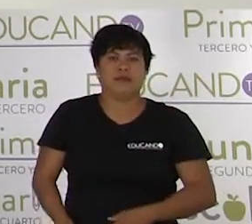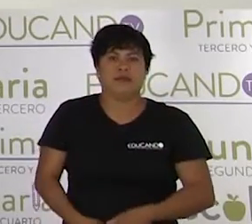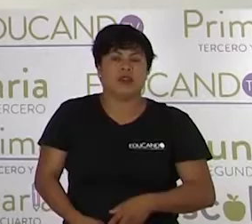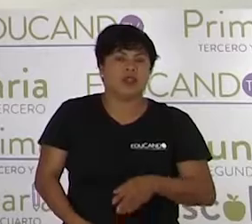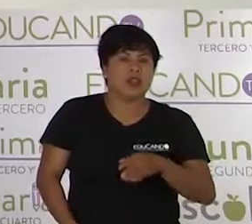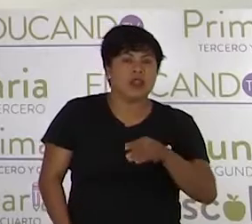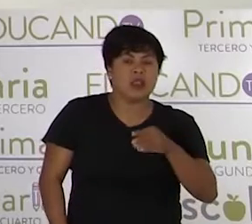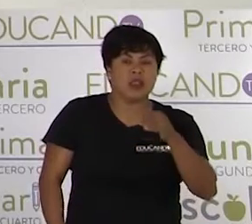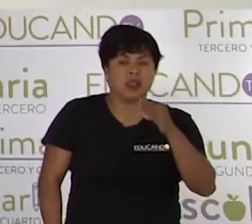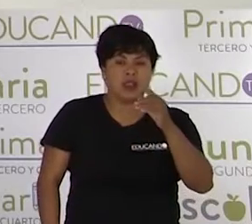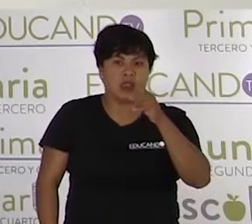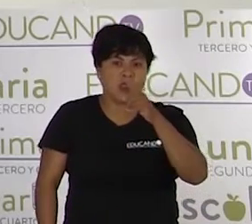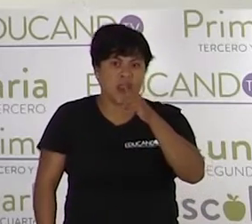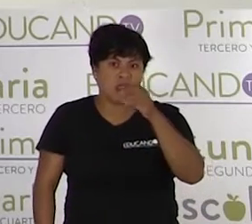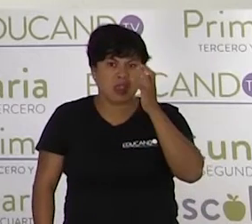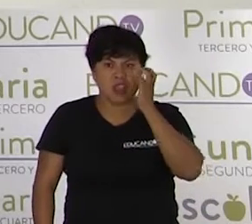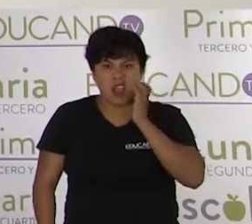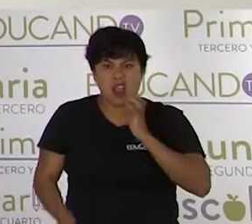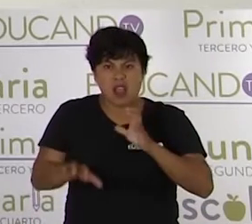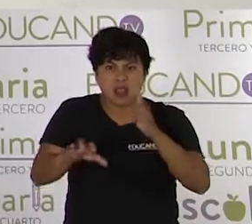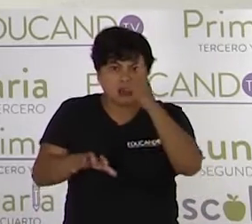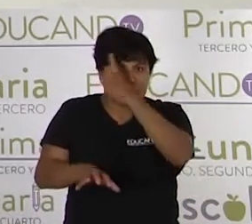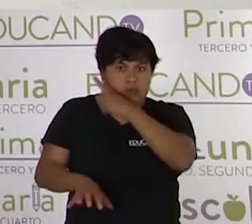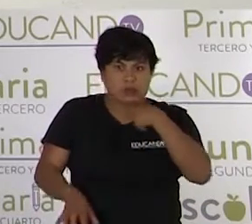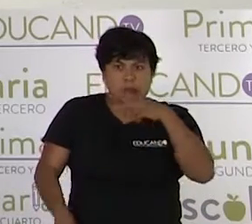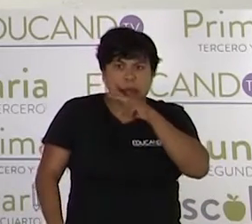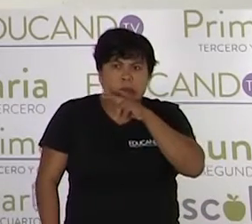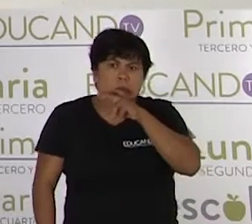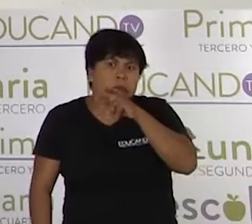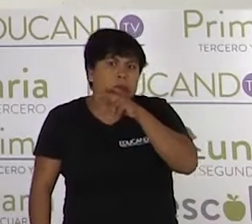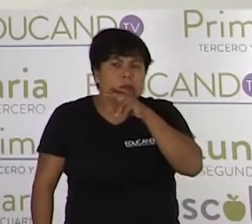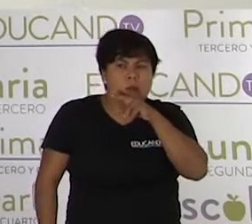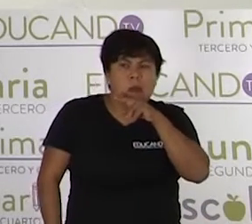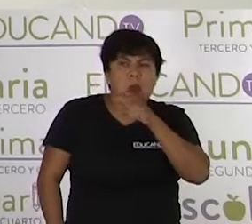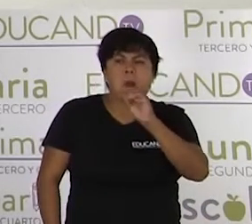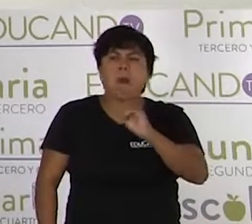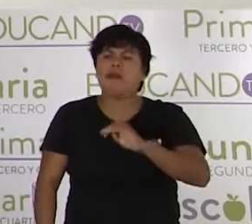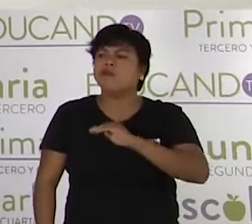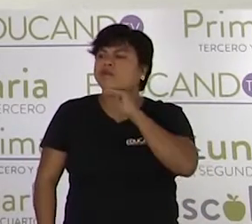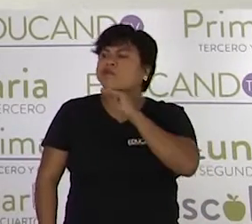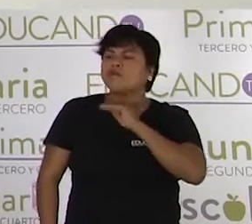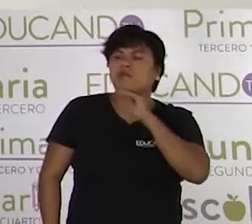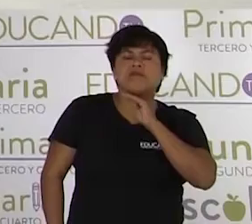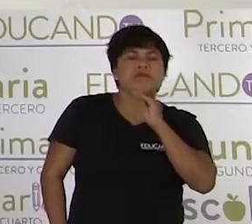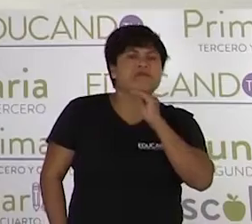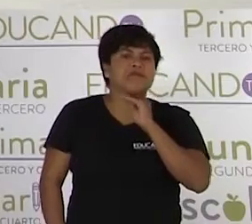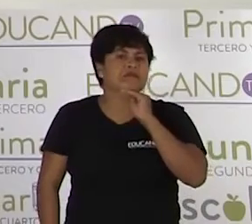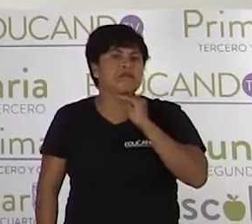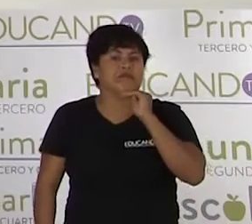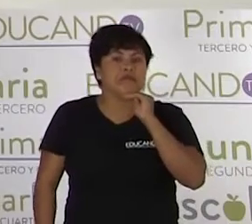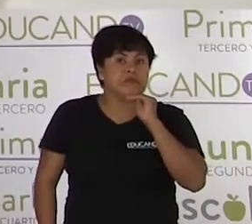¿Se ve preocupado el león de la montaña o no?